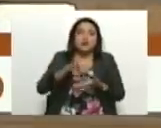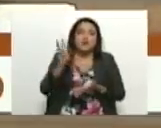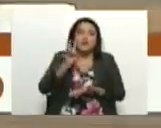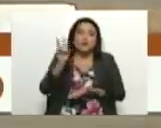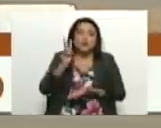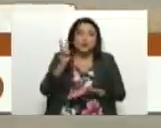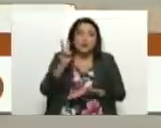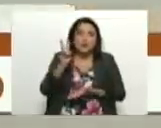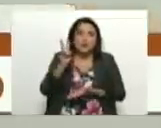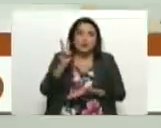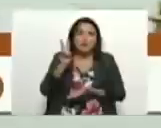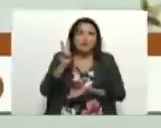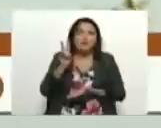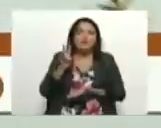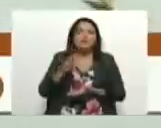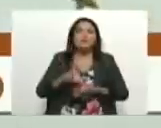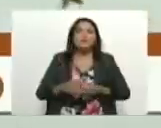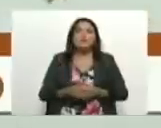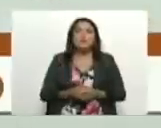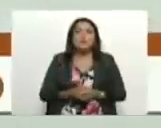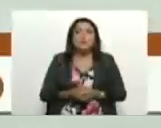Estado venezolano ha dispuesto